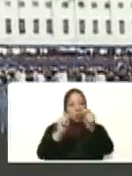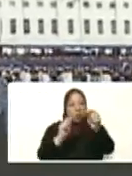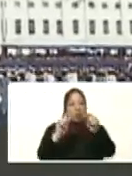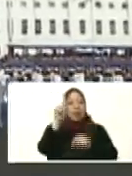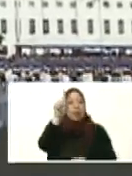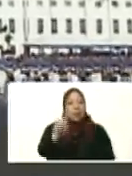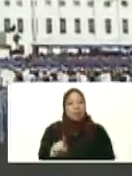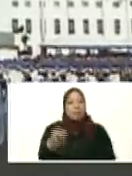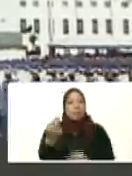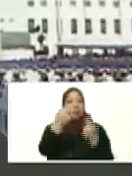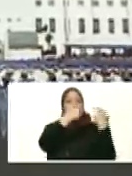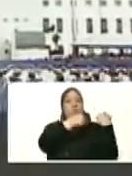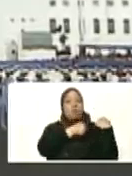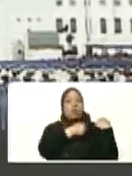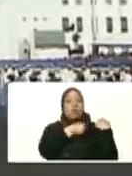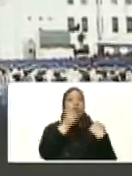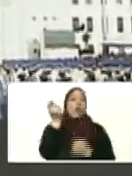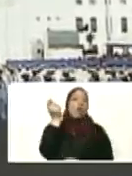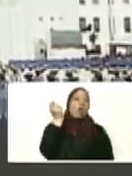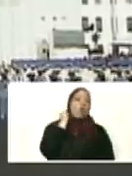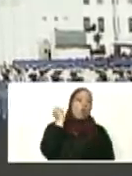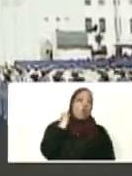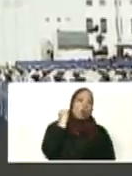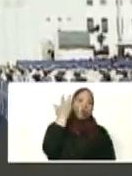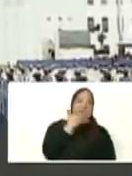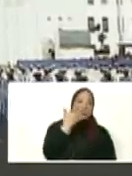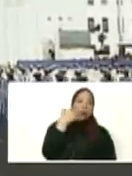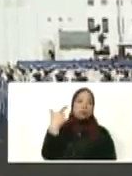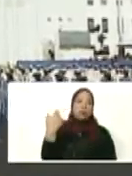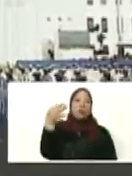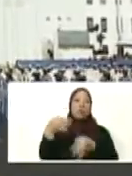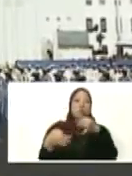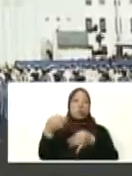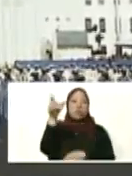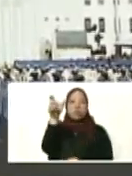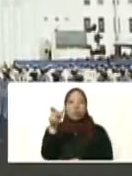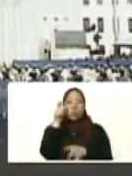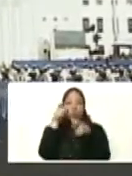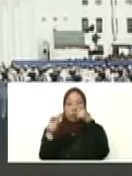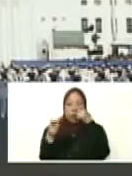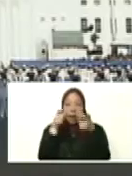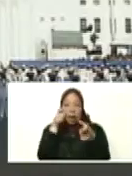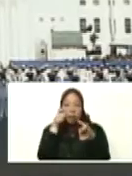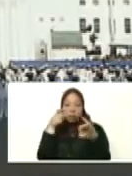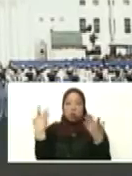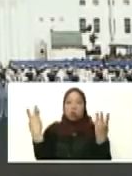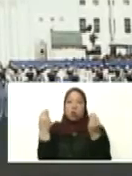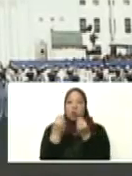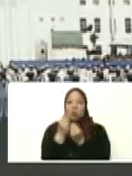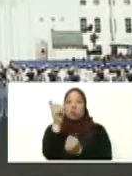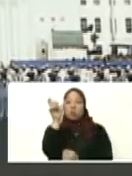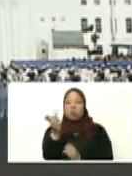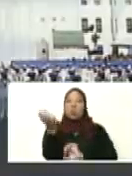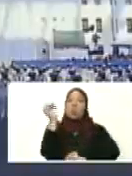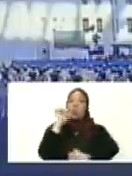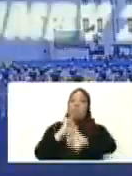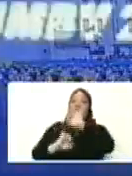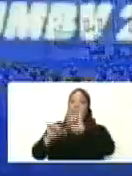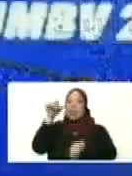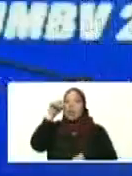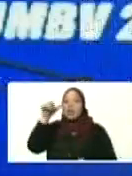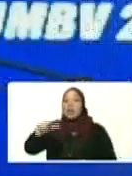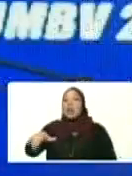William Saab, fiscal general de la República. Alfredo Ruiz Angulo, defensor del